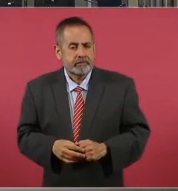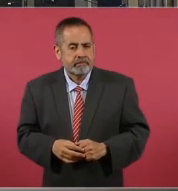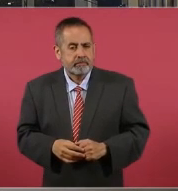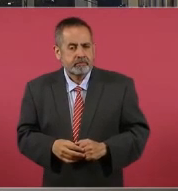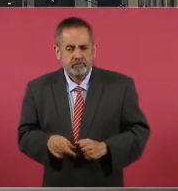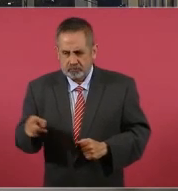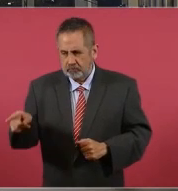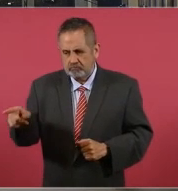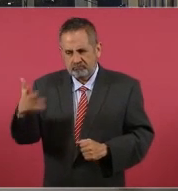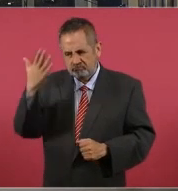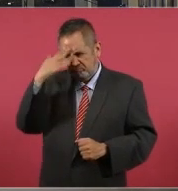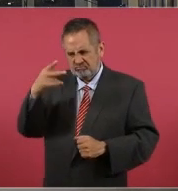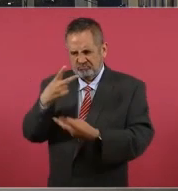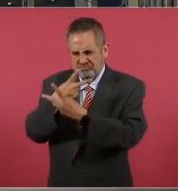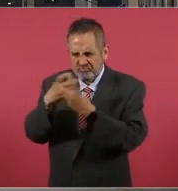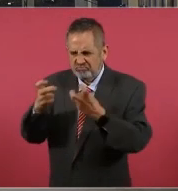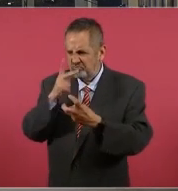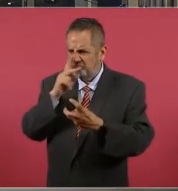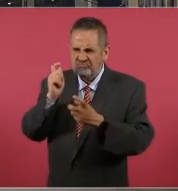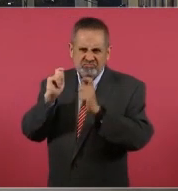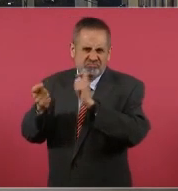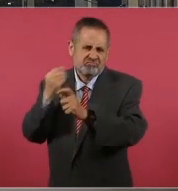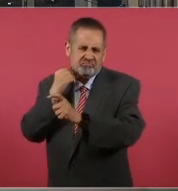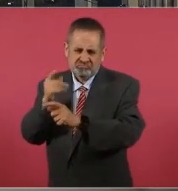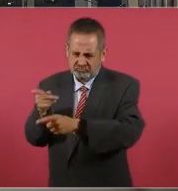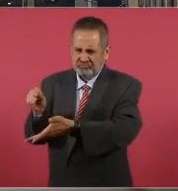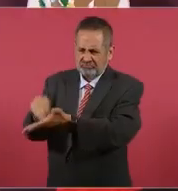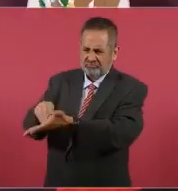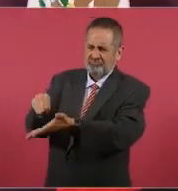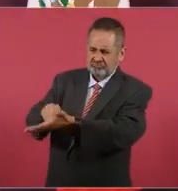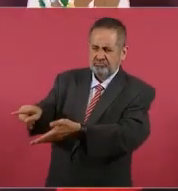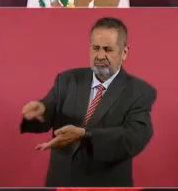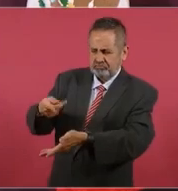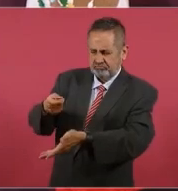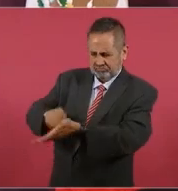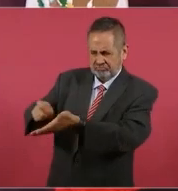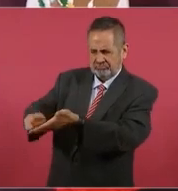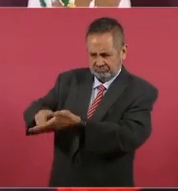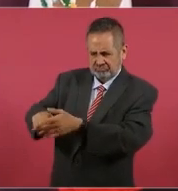de letras, ponga, escriba,